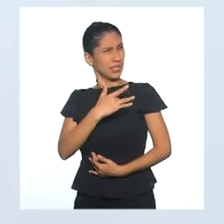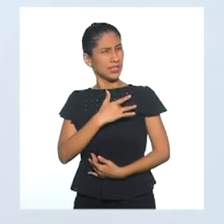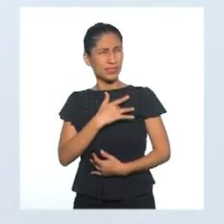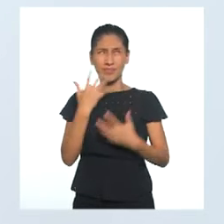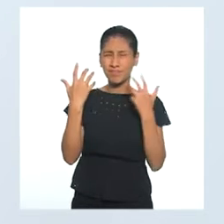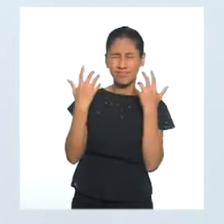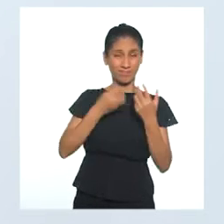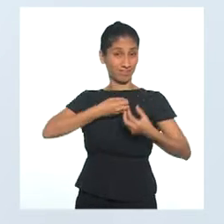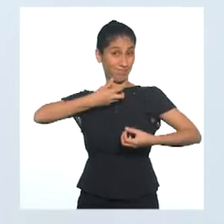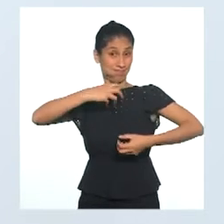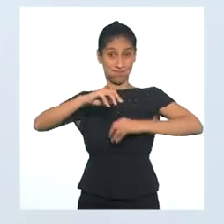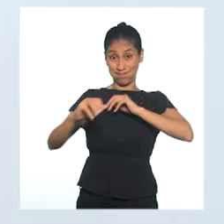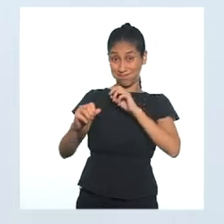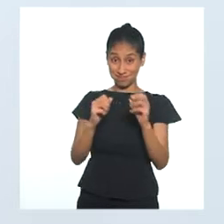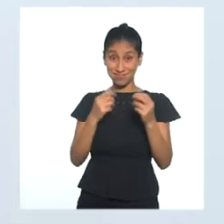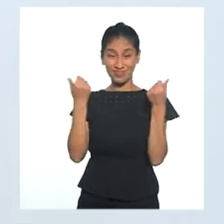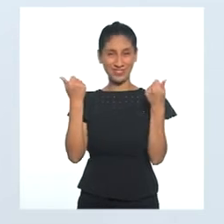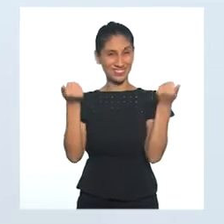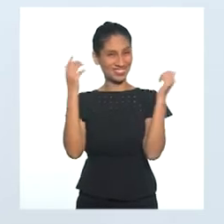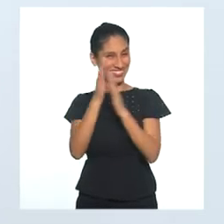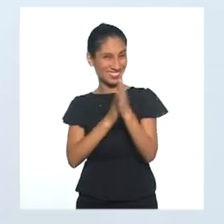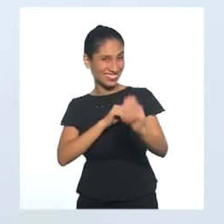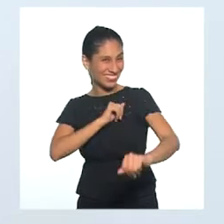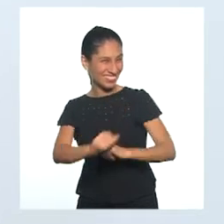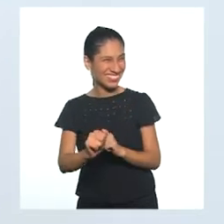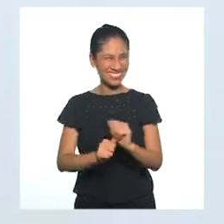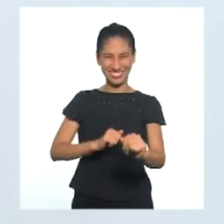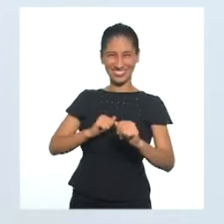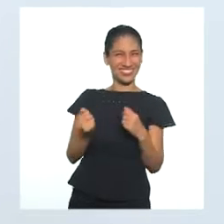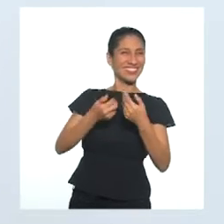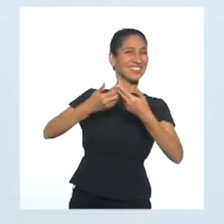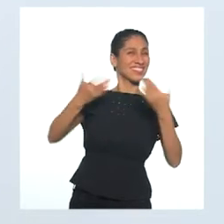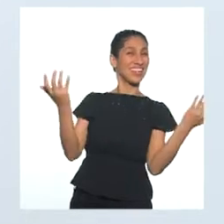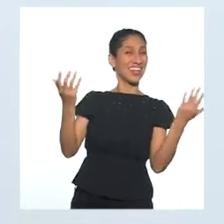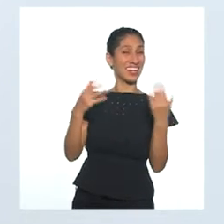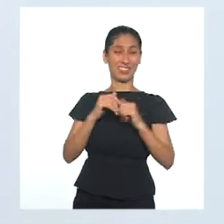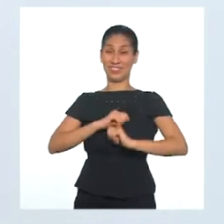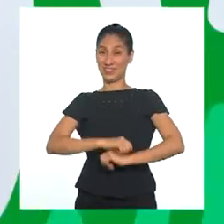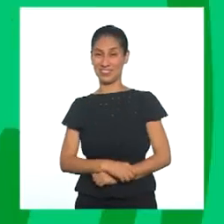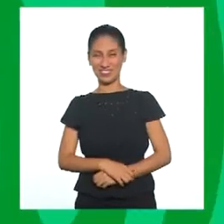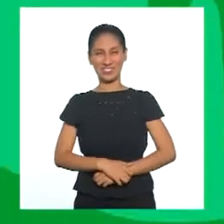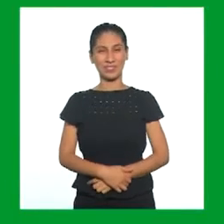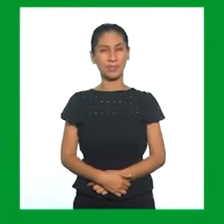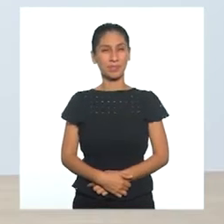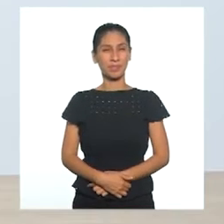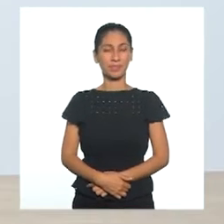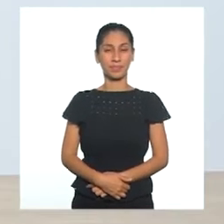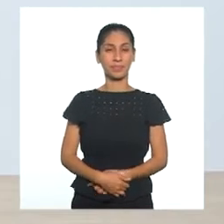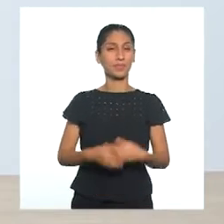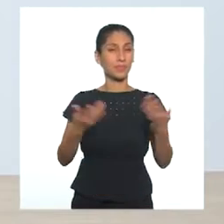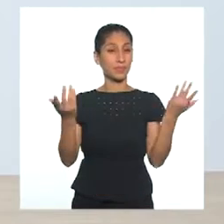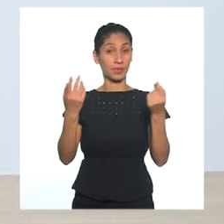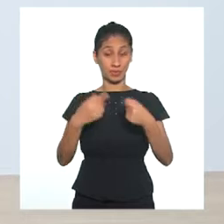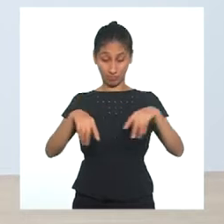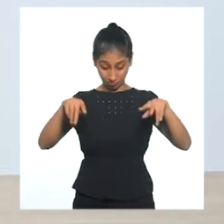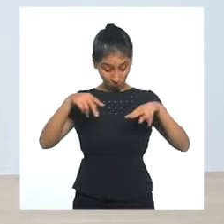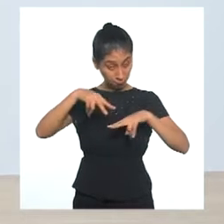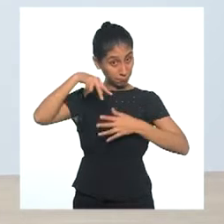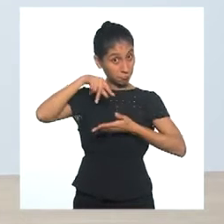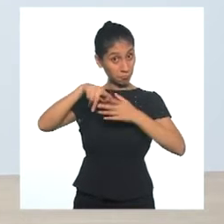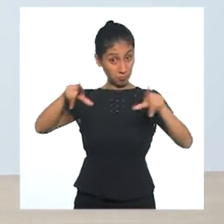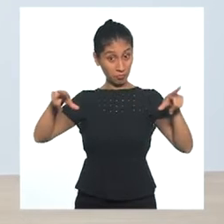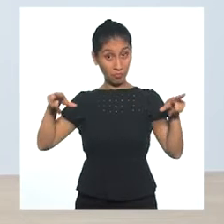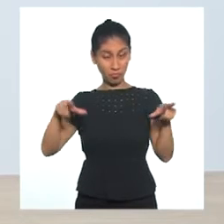y sensaciones. Así que, a calentar motores para evitar dolores. ¡Sí! Tomamos un lugar en